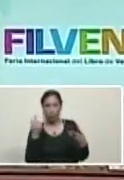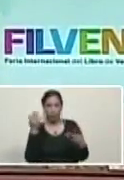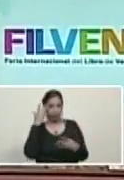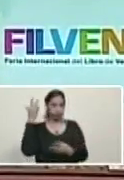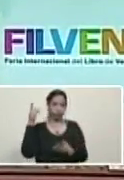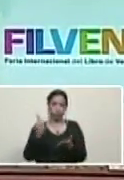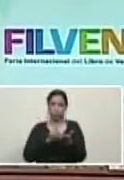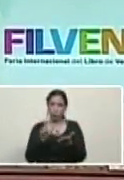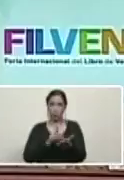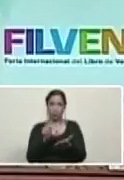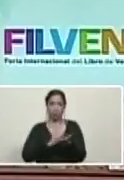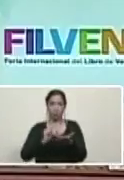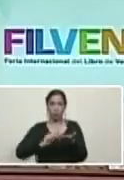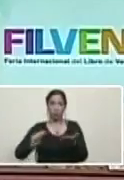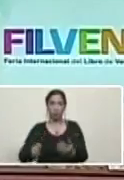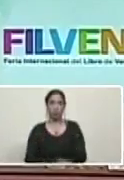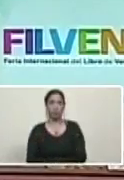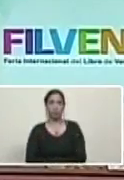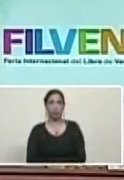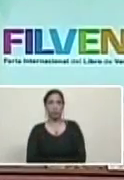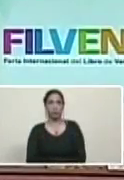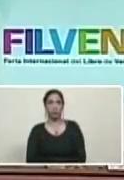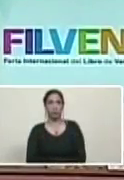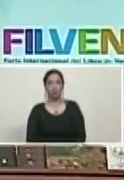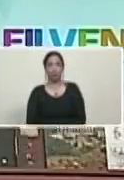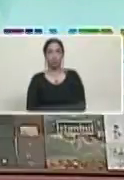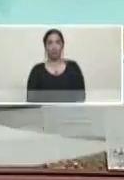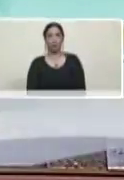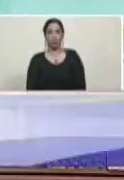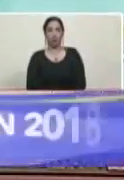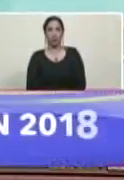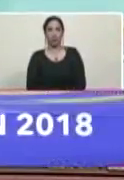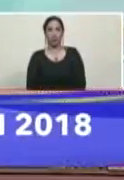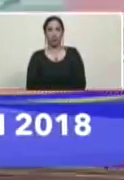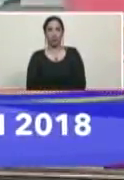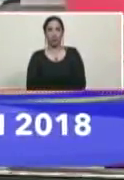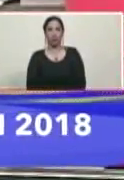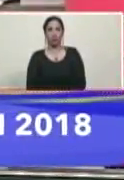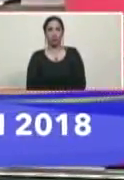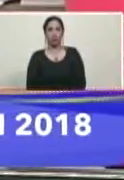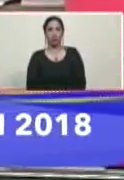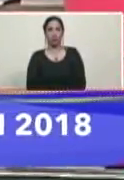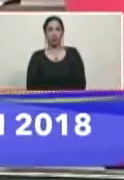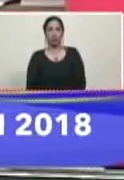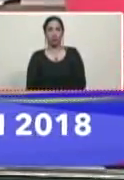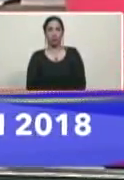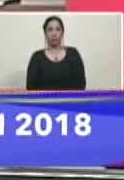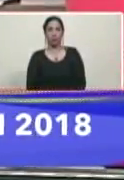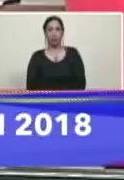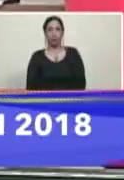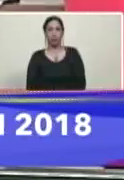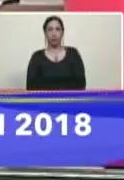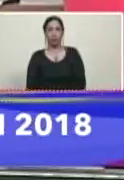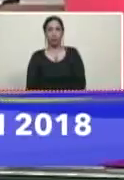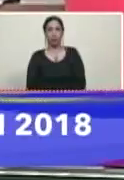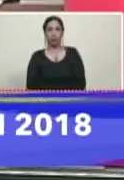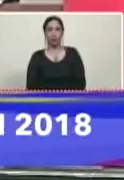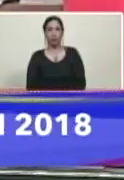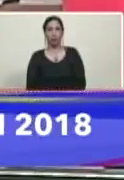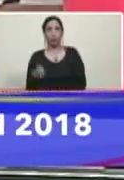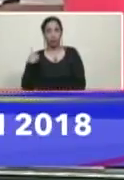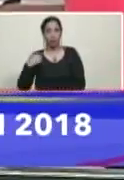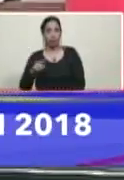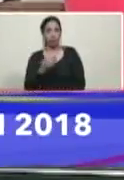Silva, y pare usted de contar, Eduardo Galeano y la propia Ana Enriqueta Terán. Tenemos,